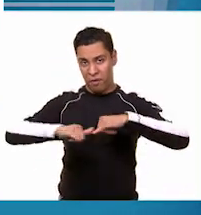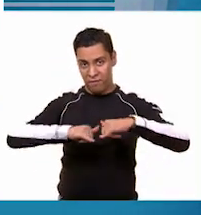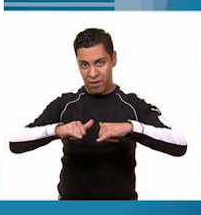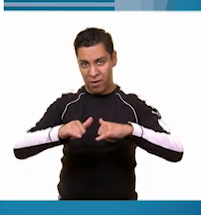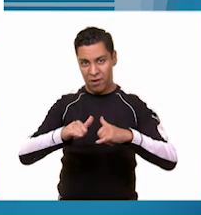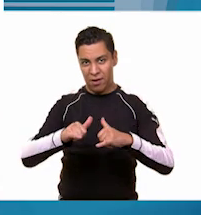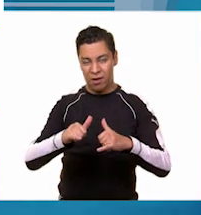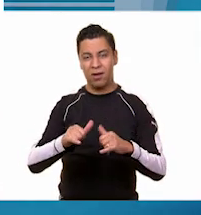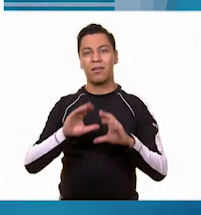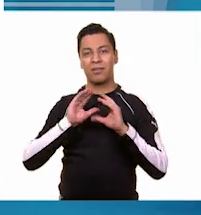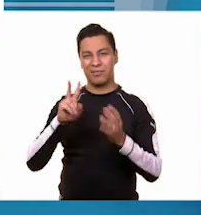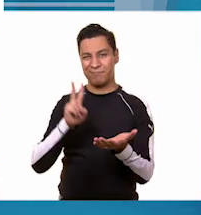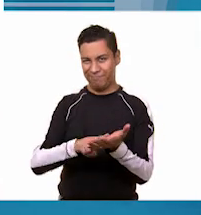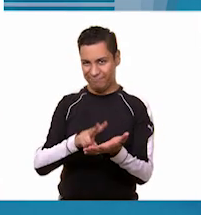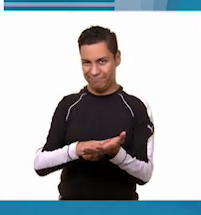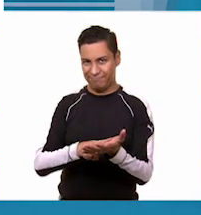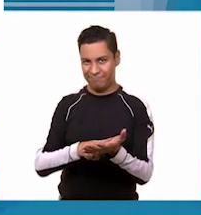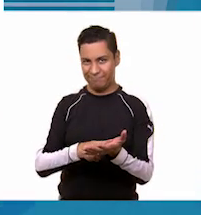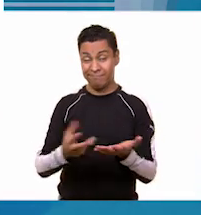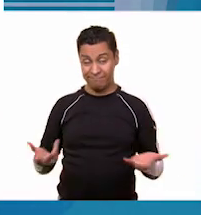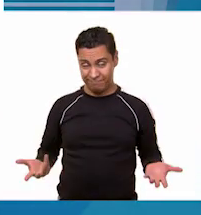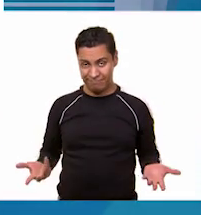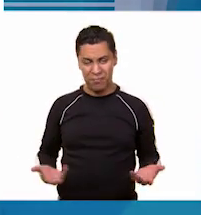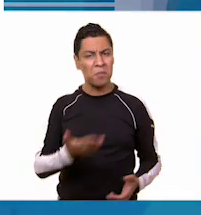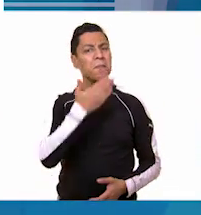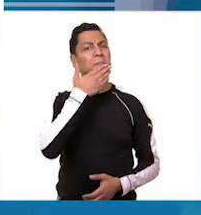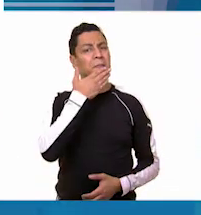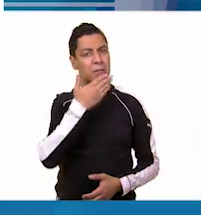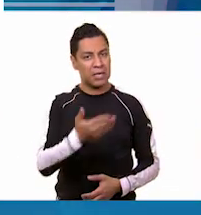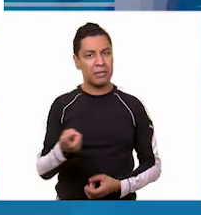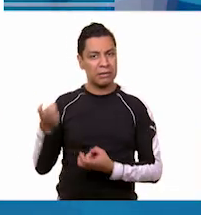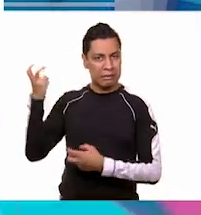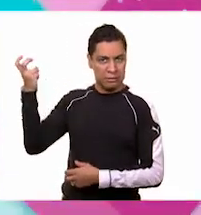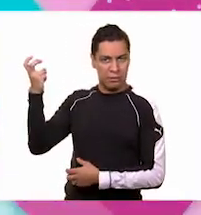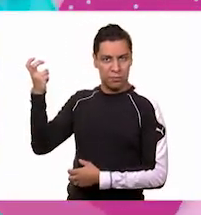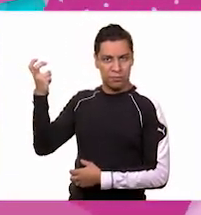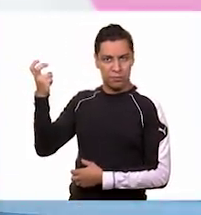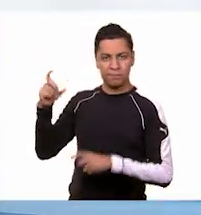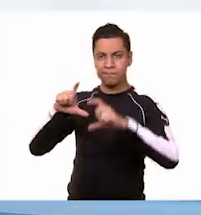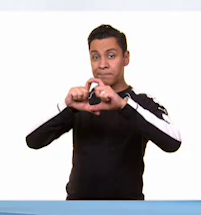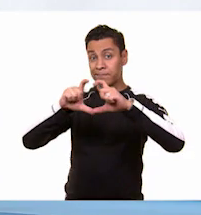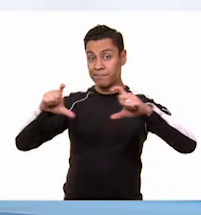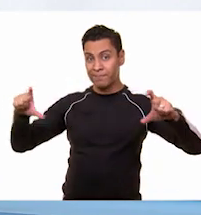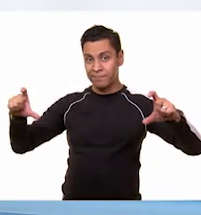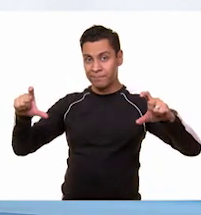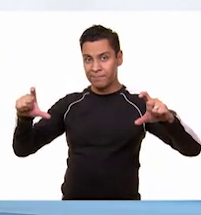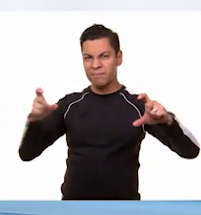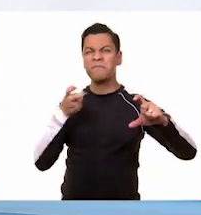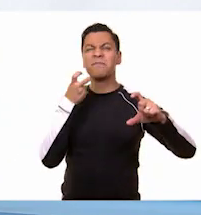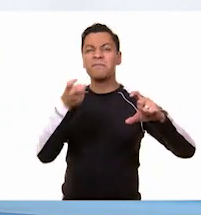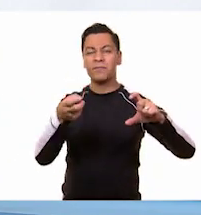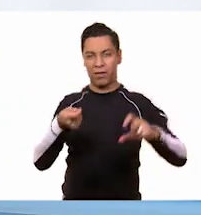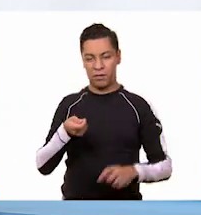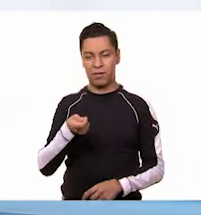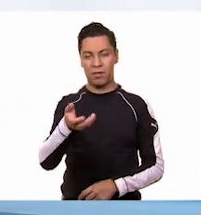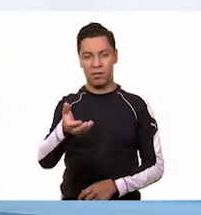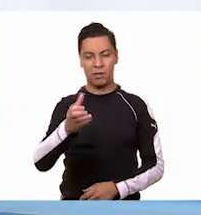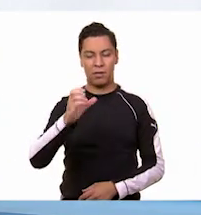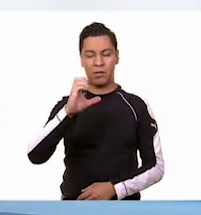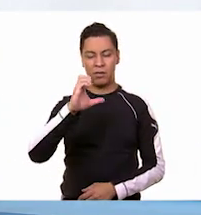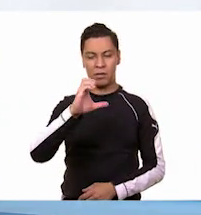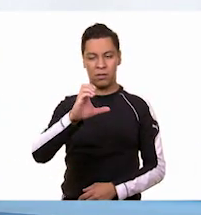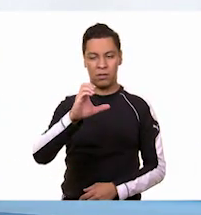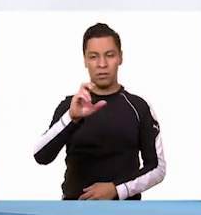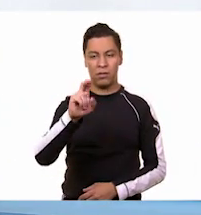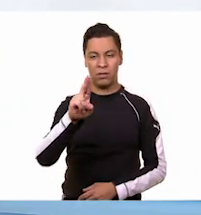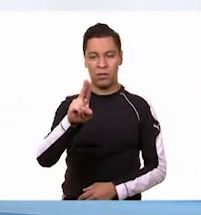y formación cívica y ética. Muy bien, María. Este párrafo corresponde al cuerpo de la noticia y habla sobre la